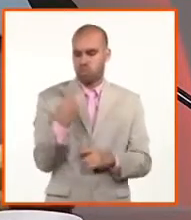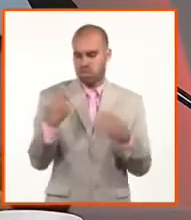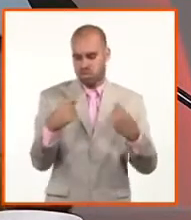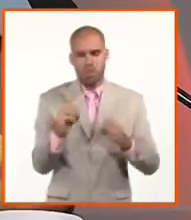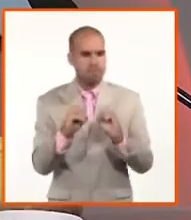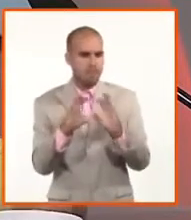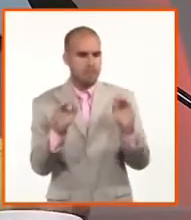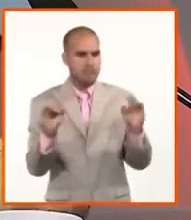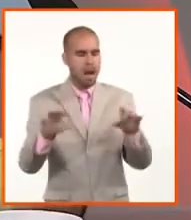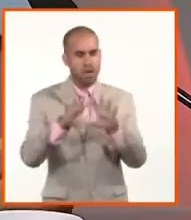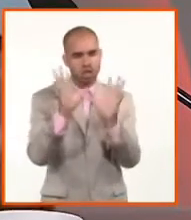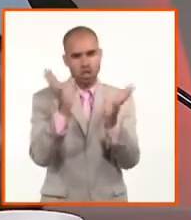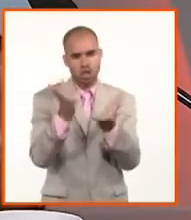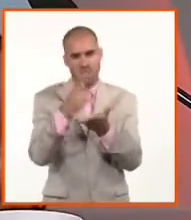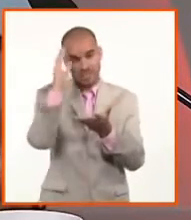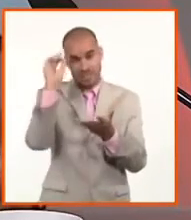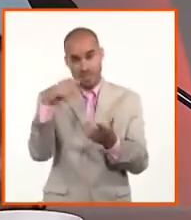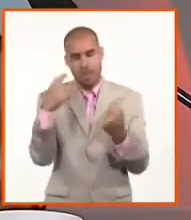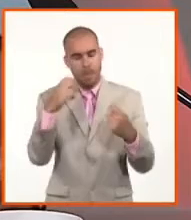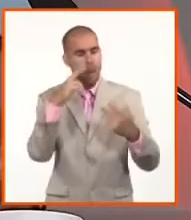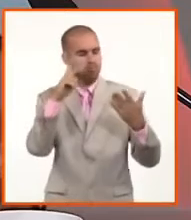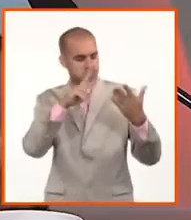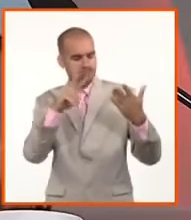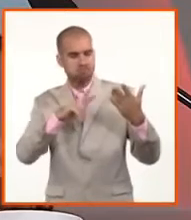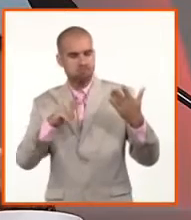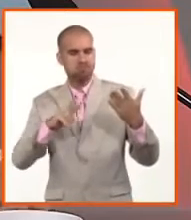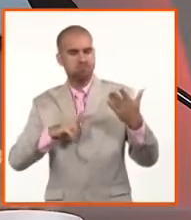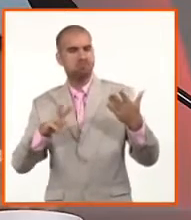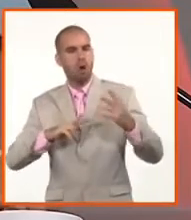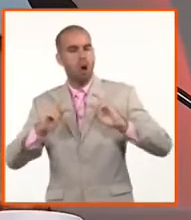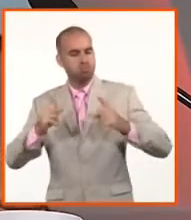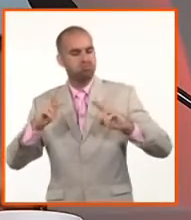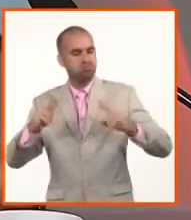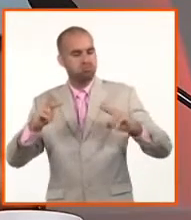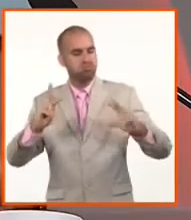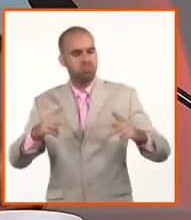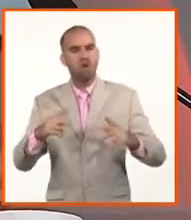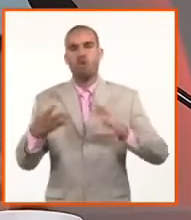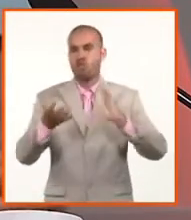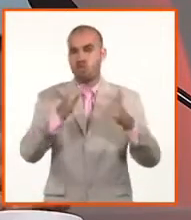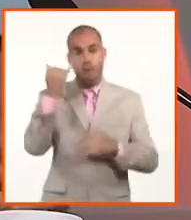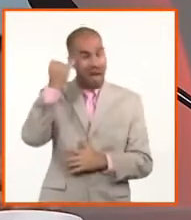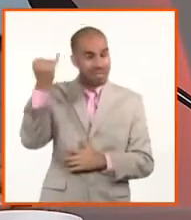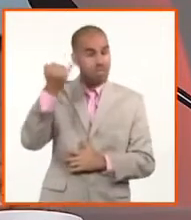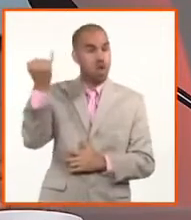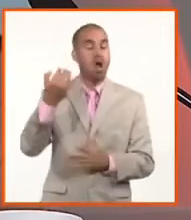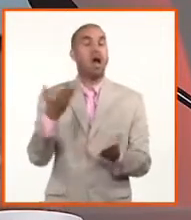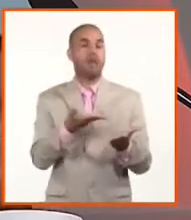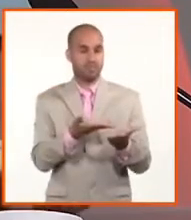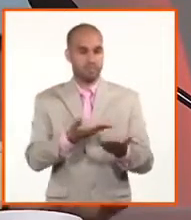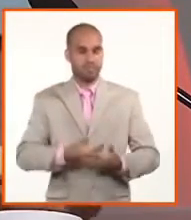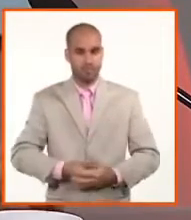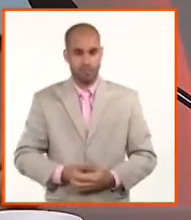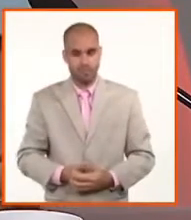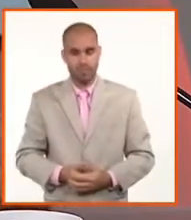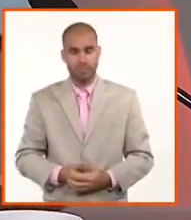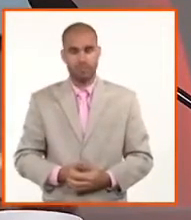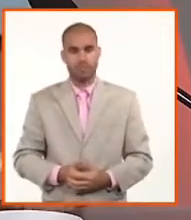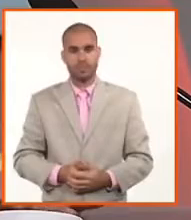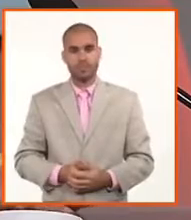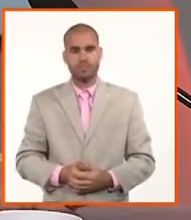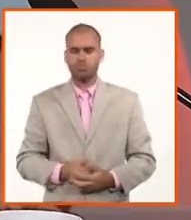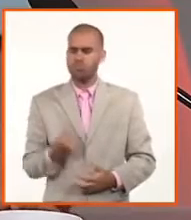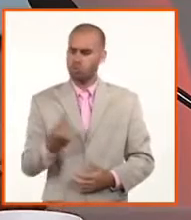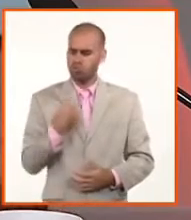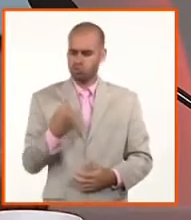reinterpretación y con la relectura constante de ese pensamiento también, y yo creo que de alguna manera hemos